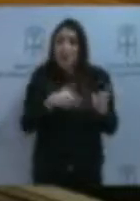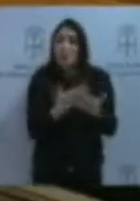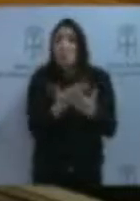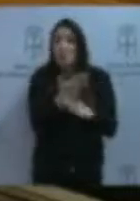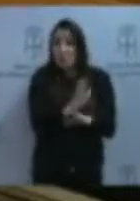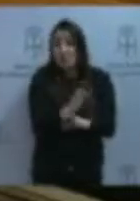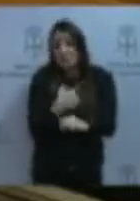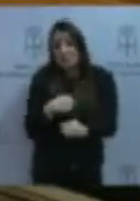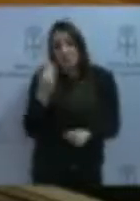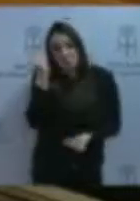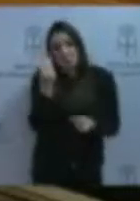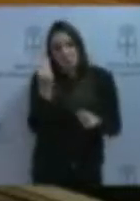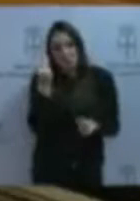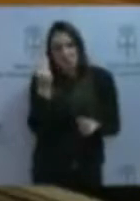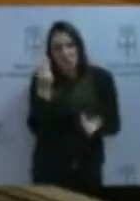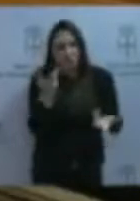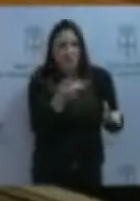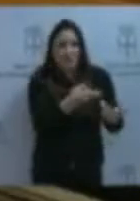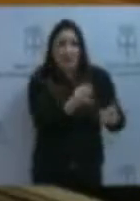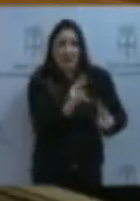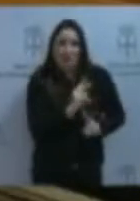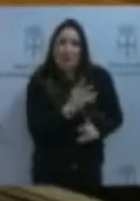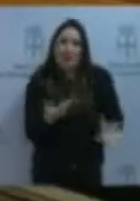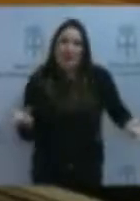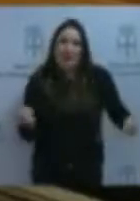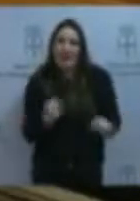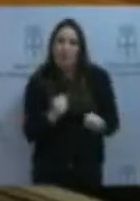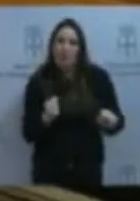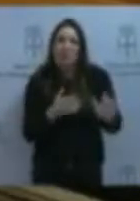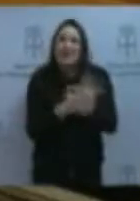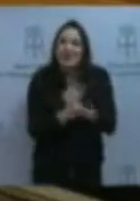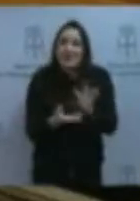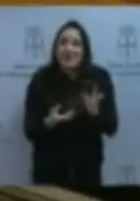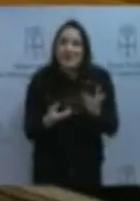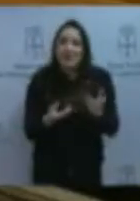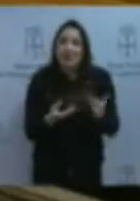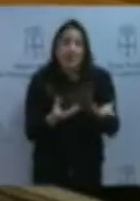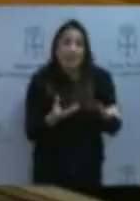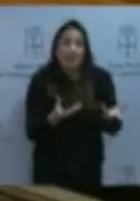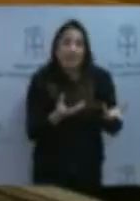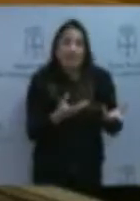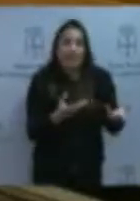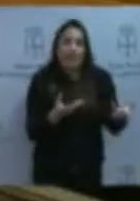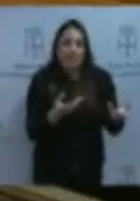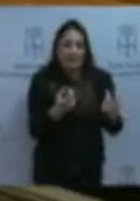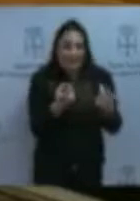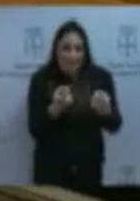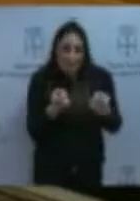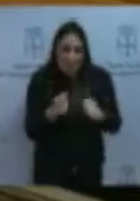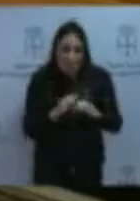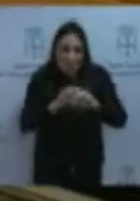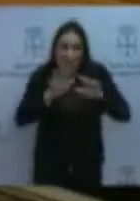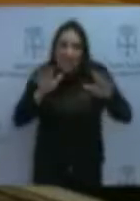son incontestables. Quiero decir, que no pueden rebatir la son necesidad y